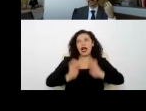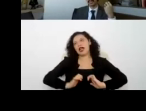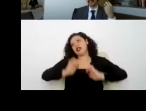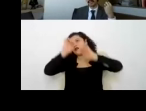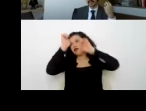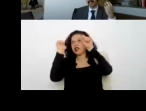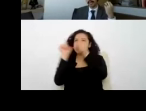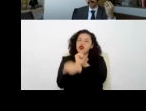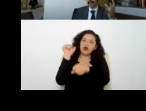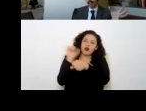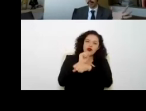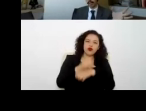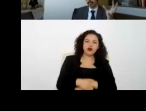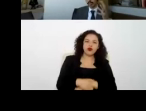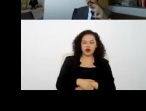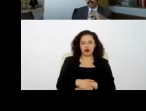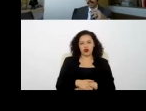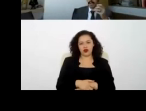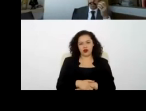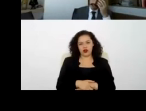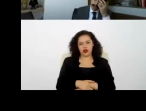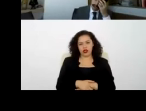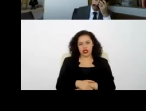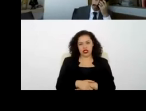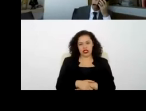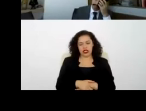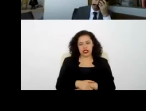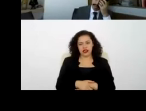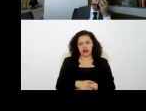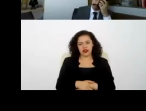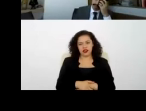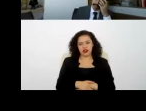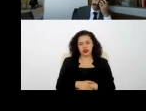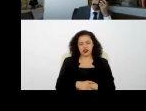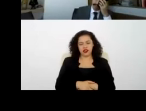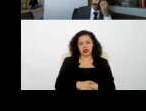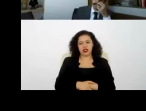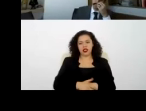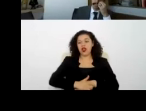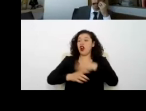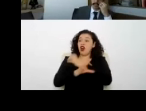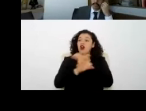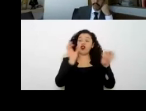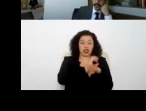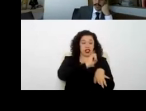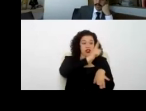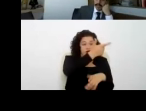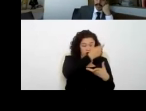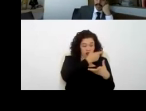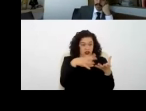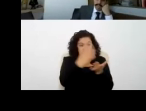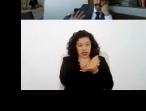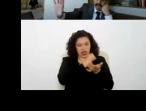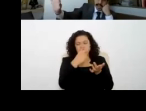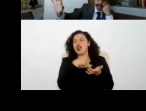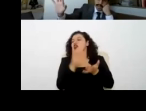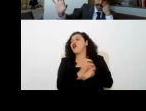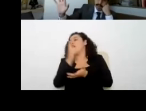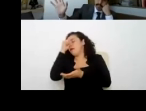vehículos, afectar los recursos a inversiones o a fideicomisos de administración, donde